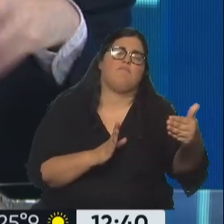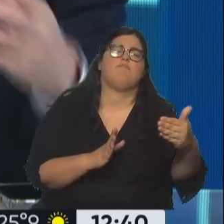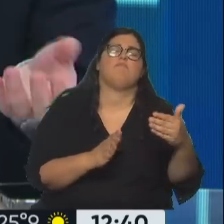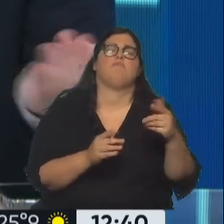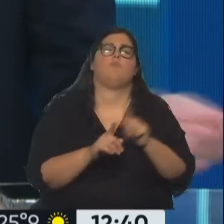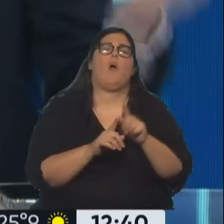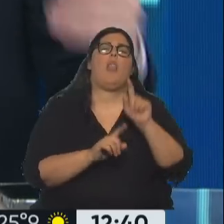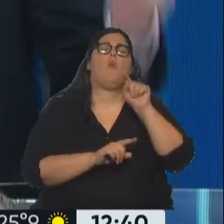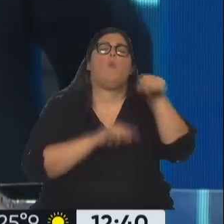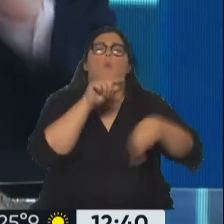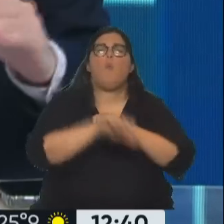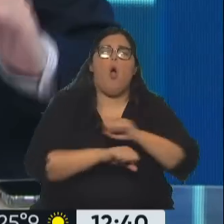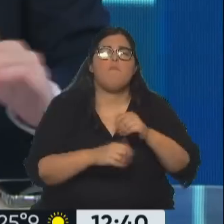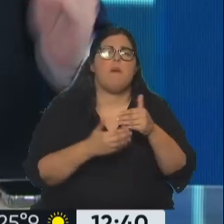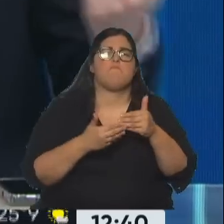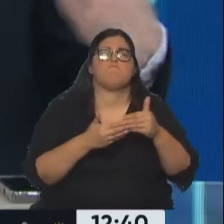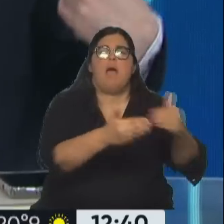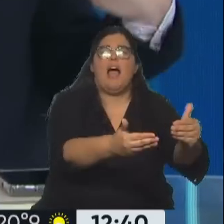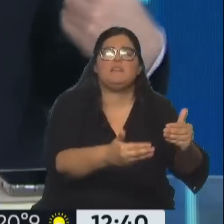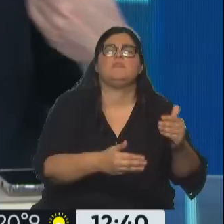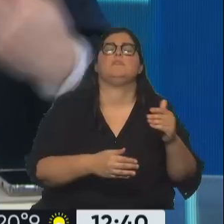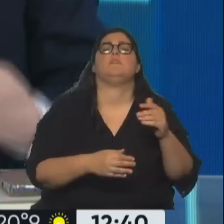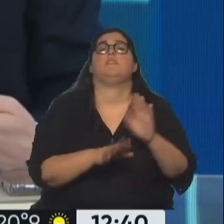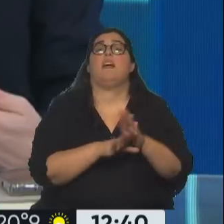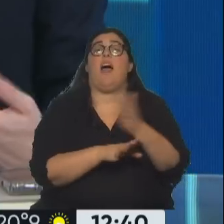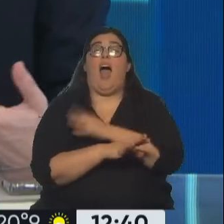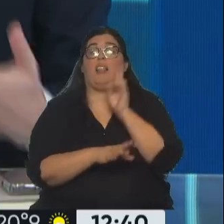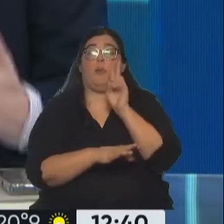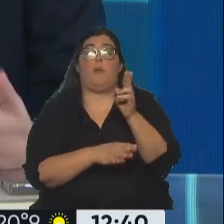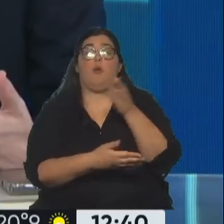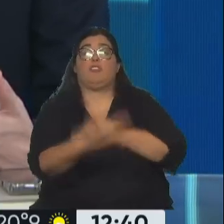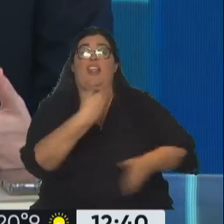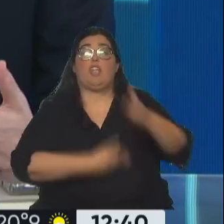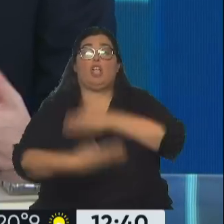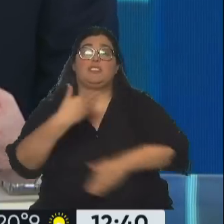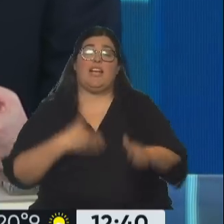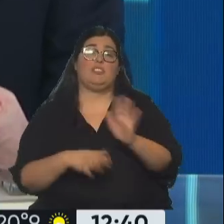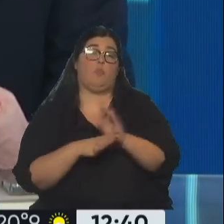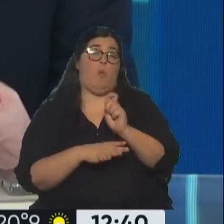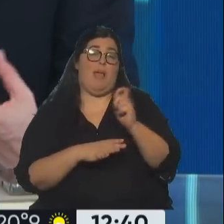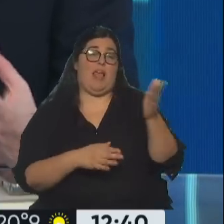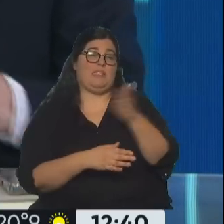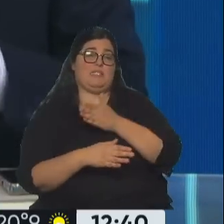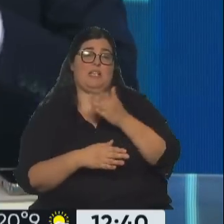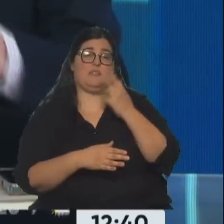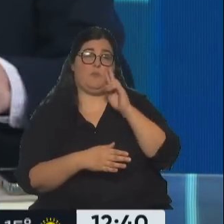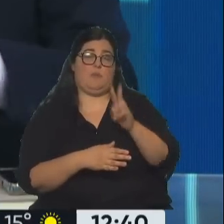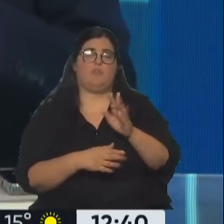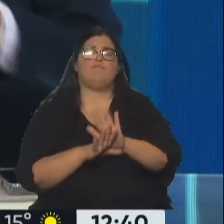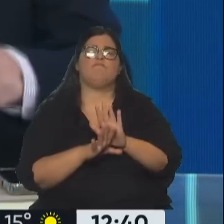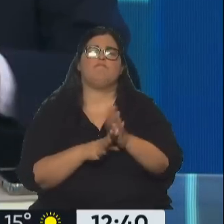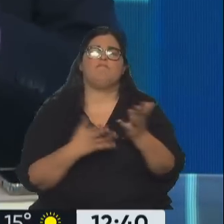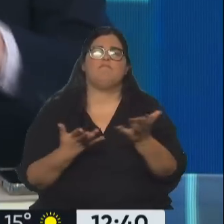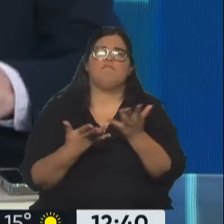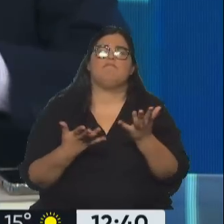en el territorio a partir de lo que habían sido estos retrocesos que veíamos durante las últimas semanas, ya casi meses, digamos, ¿no? Entonces, Sí, ¿cómo